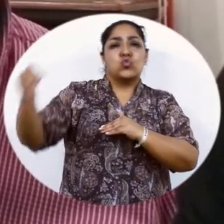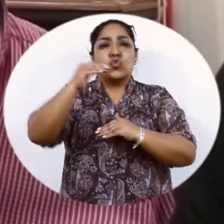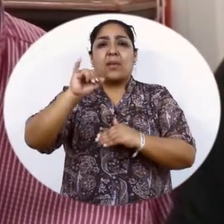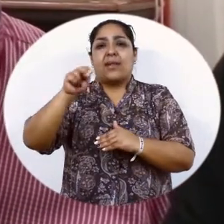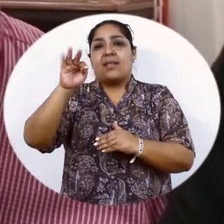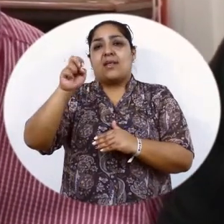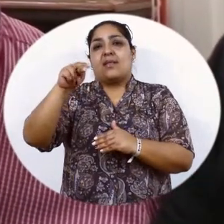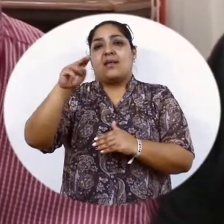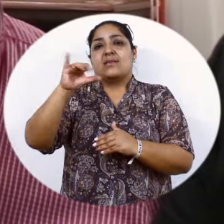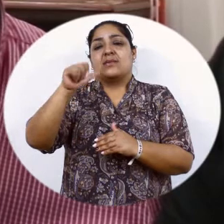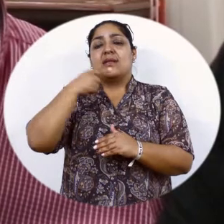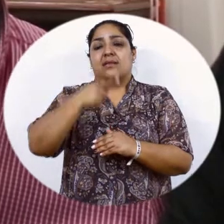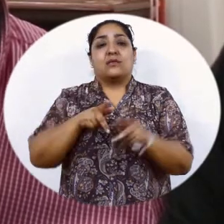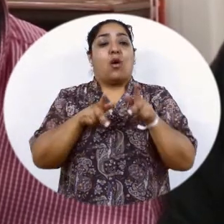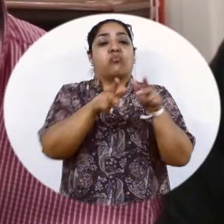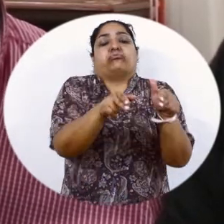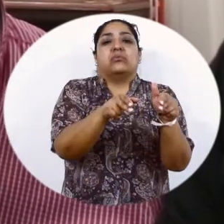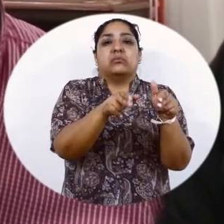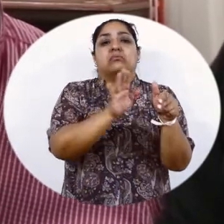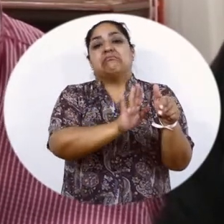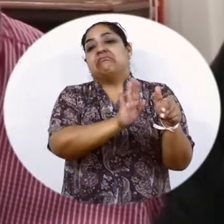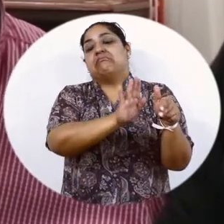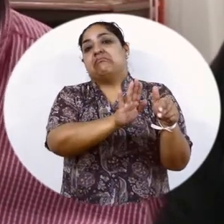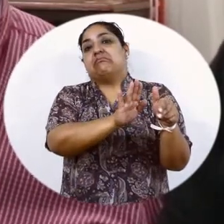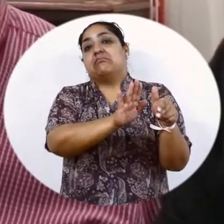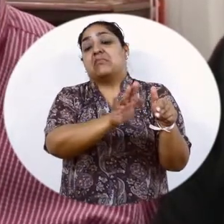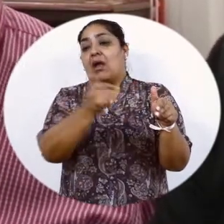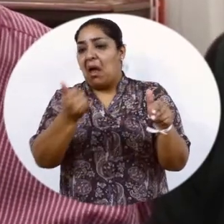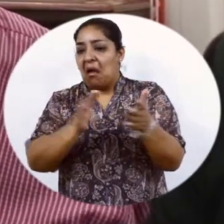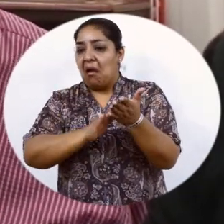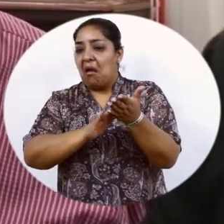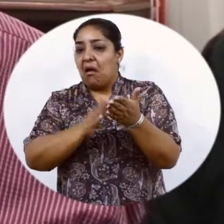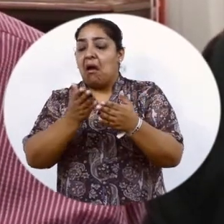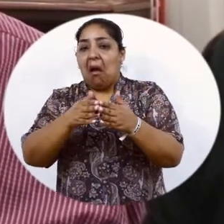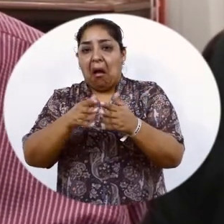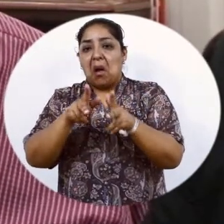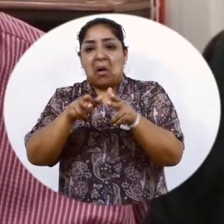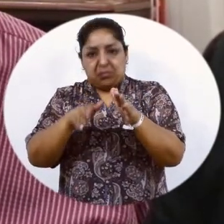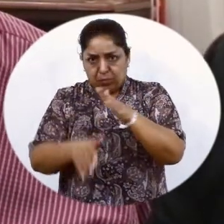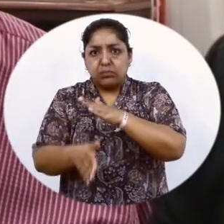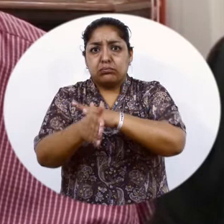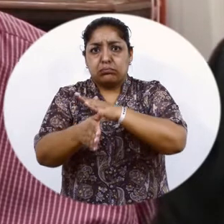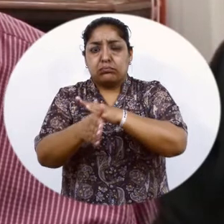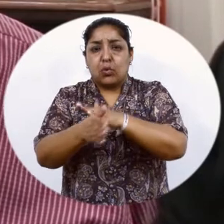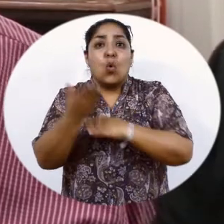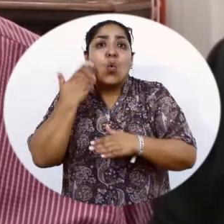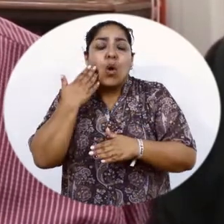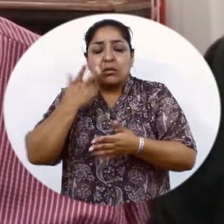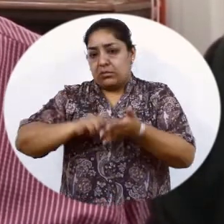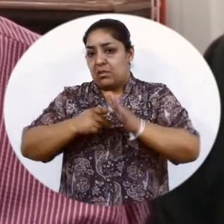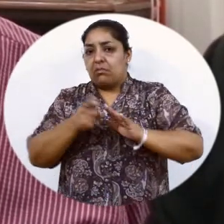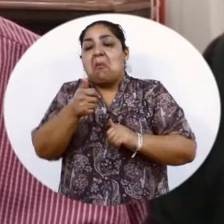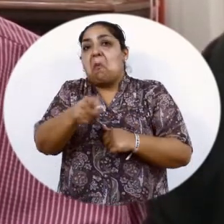superintendencia en una primera instancia manifestó que iba a levantar la medida de intervención la superintendencia levanta una medida cuando